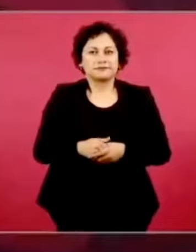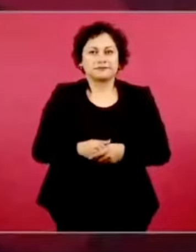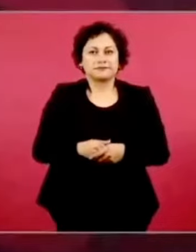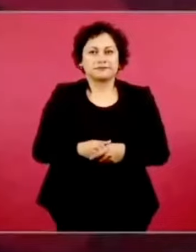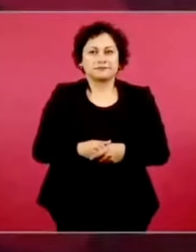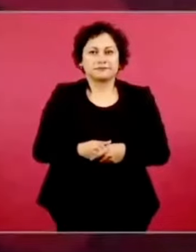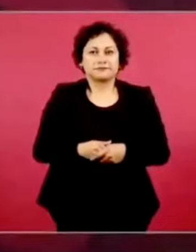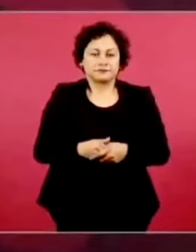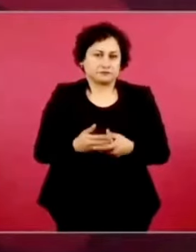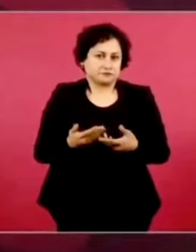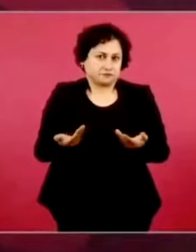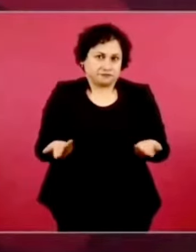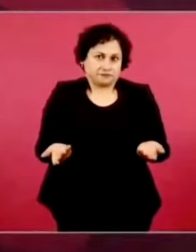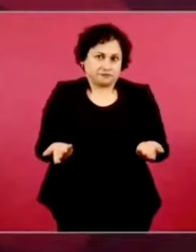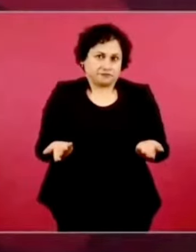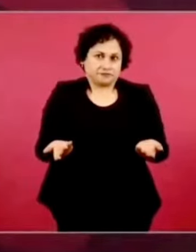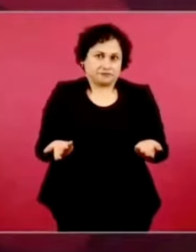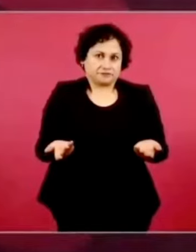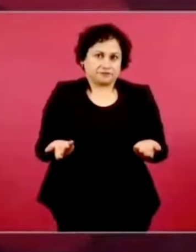Pues